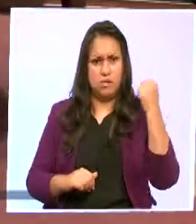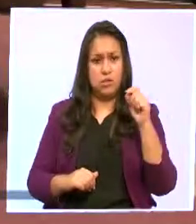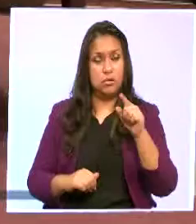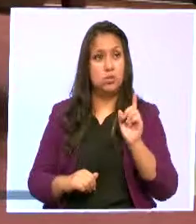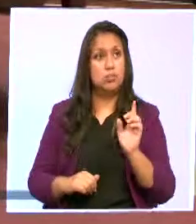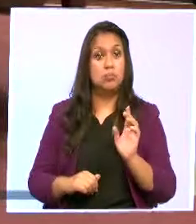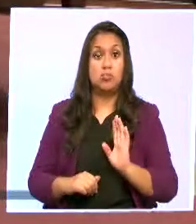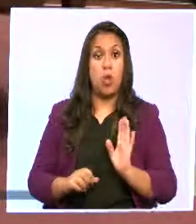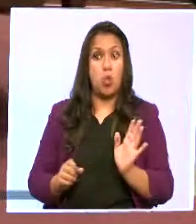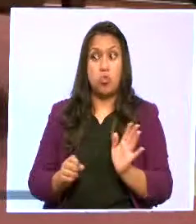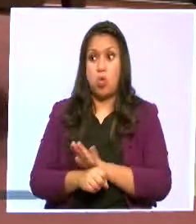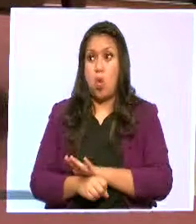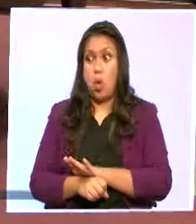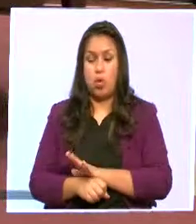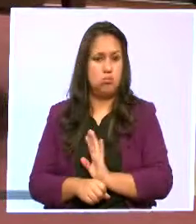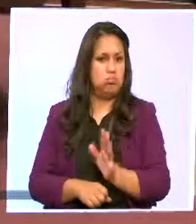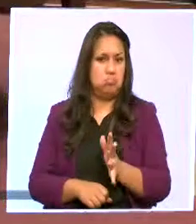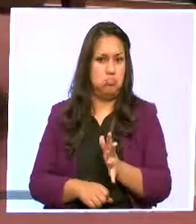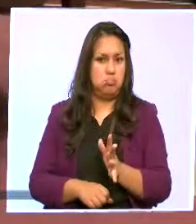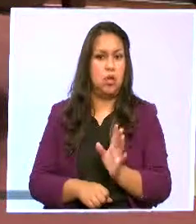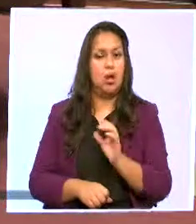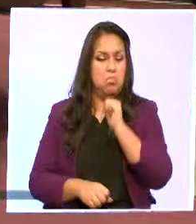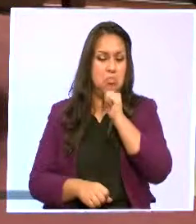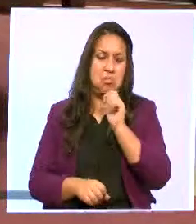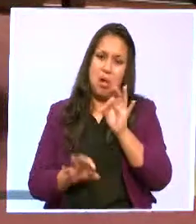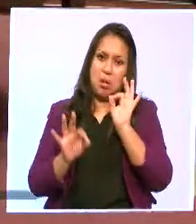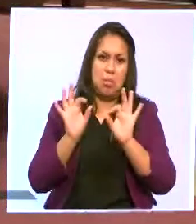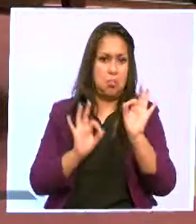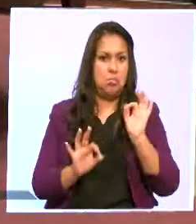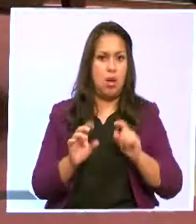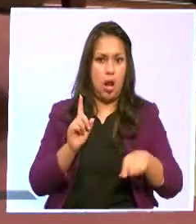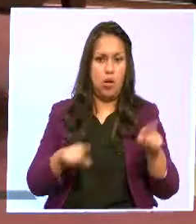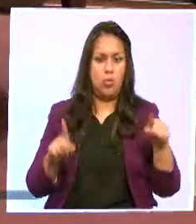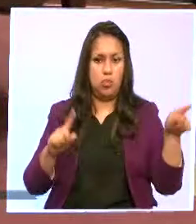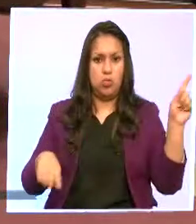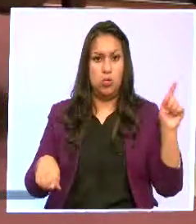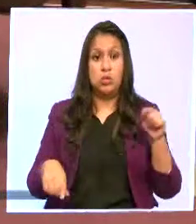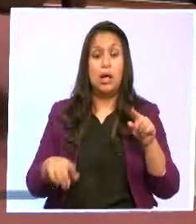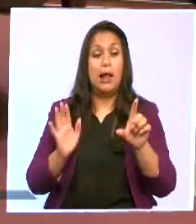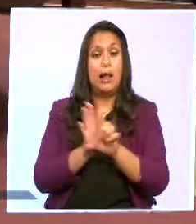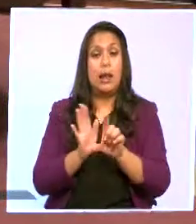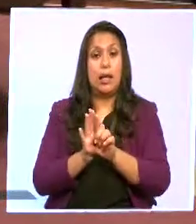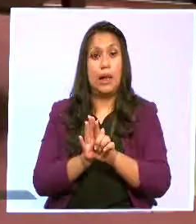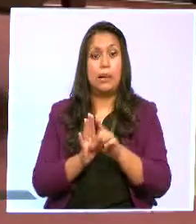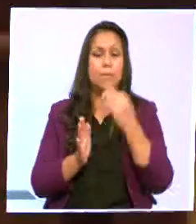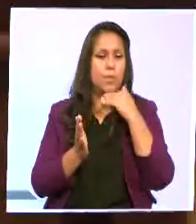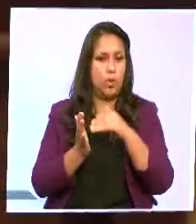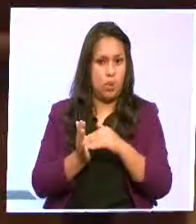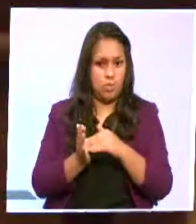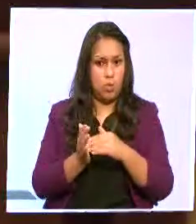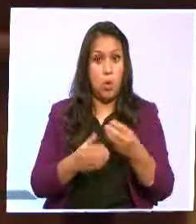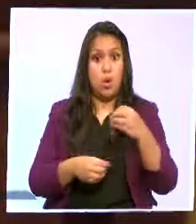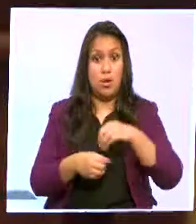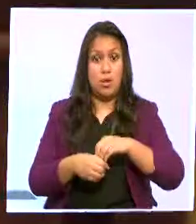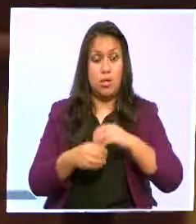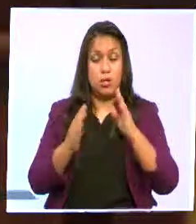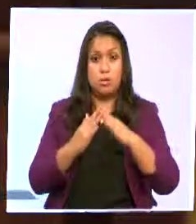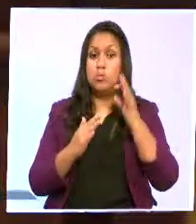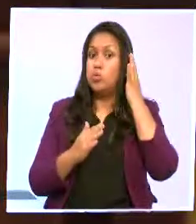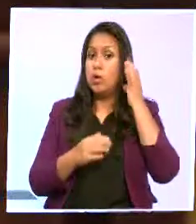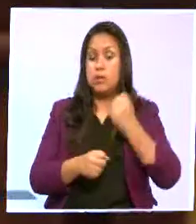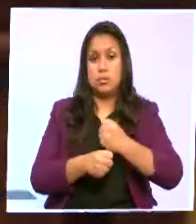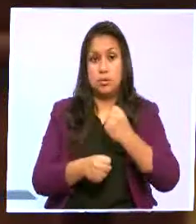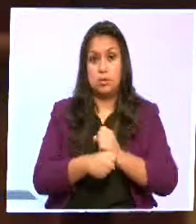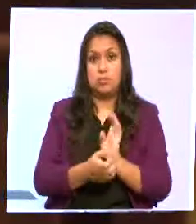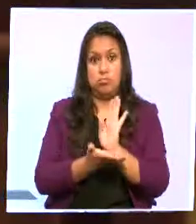no para todos pero ahora con la discusión que hemos tenido con la ley de justicia laboral por ejemplo cuando se afilian a las damas de casa pues ahora podemos tener ese